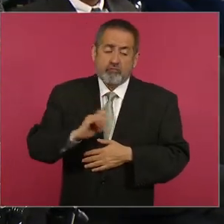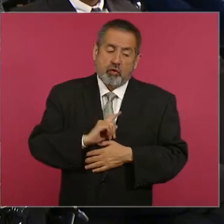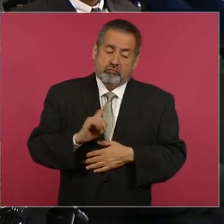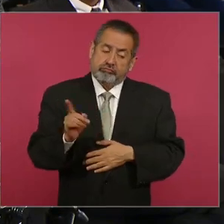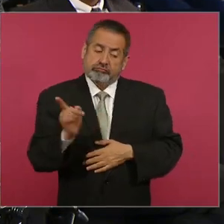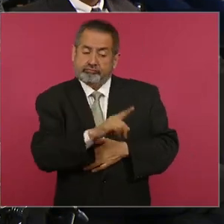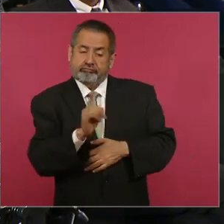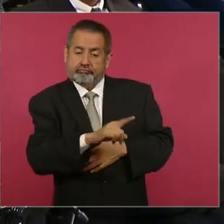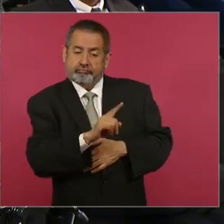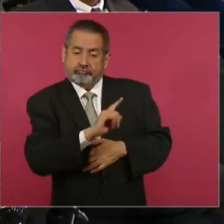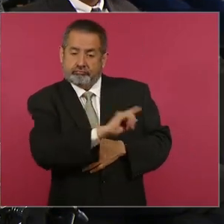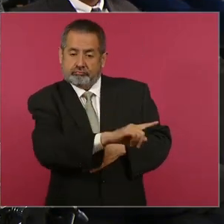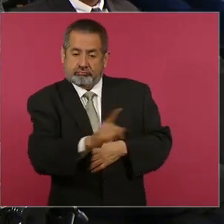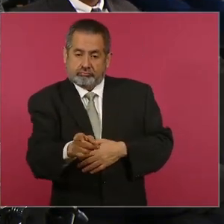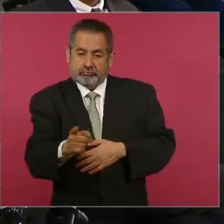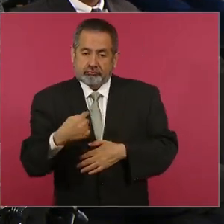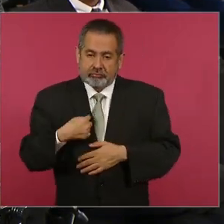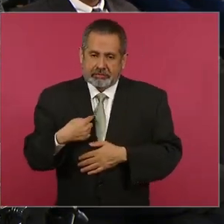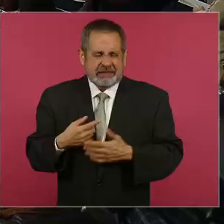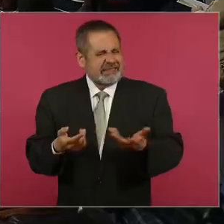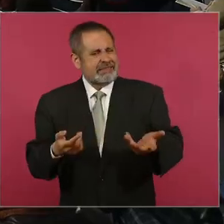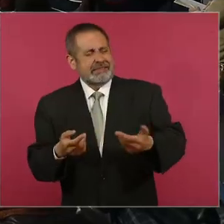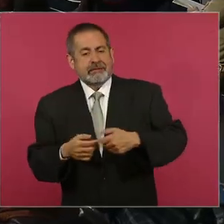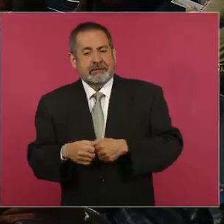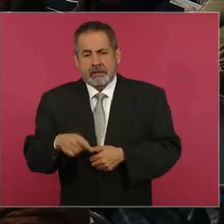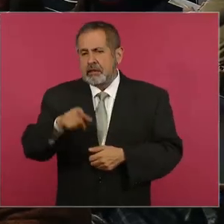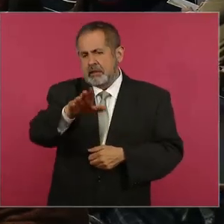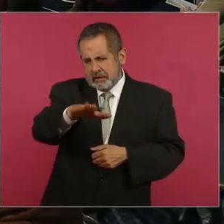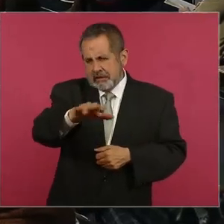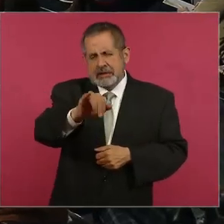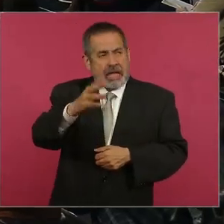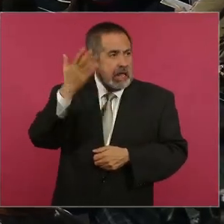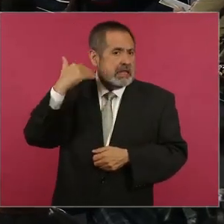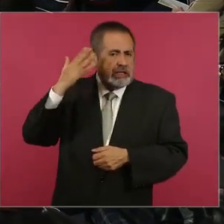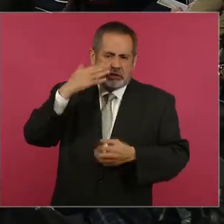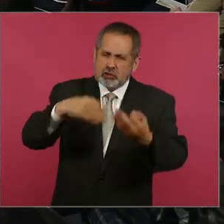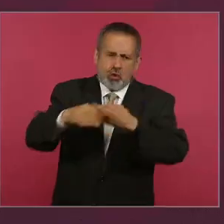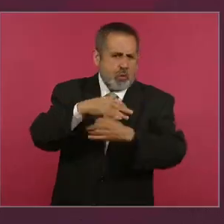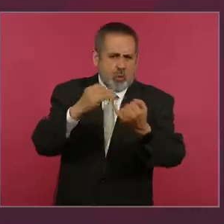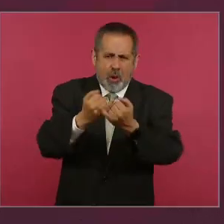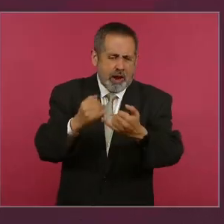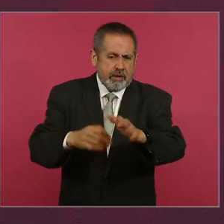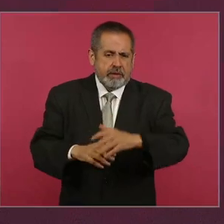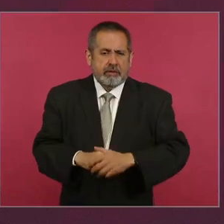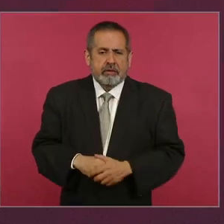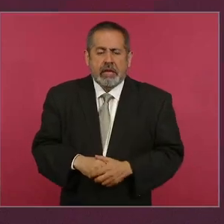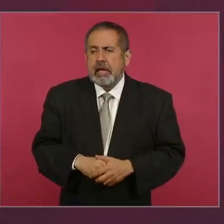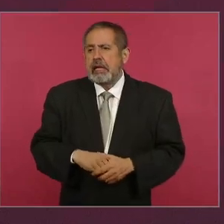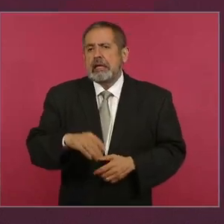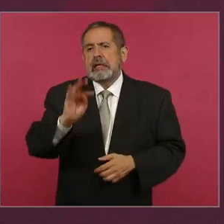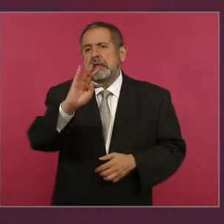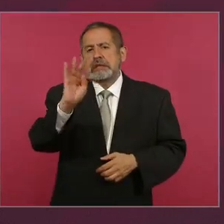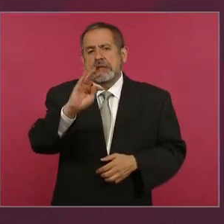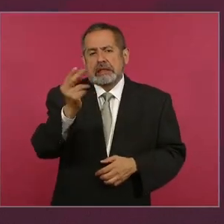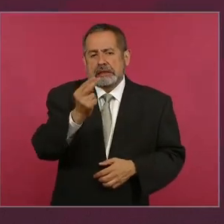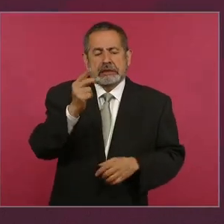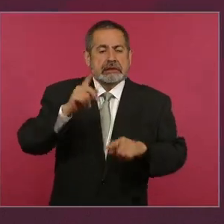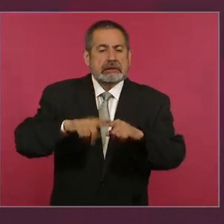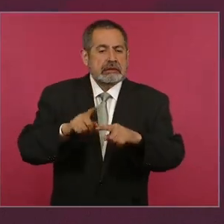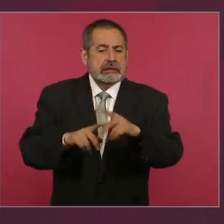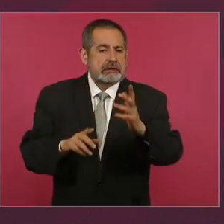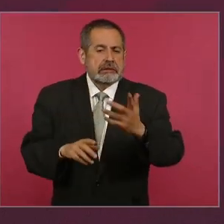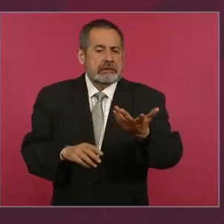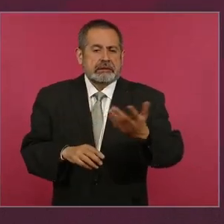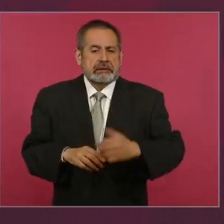alguna consultoría, sí, para recuperar ese recurso. Sí, no, y eso existía en todo. Por ejemplo, si alguien necesitaba,